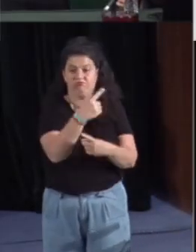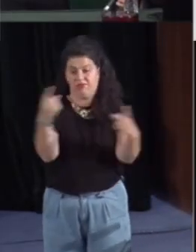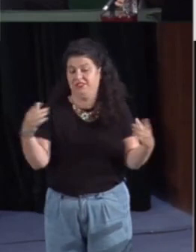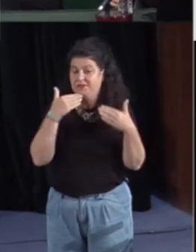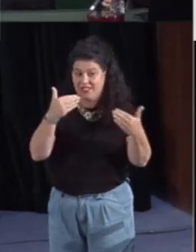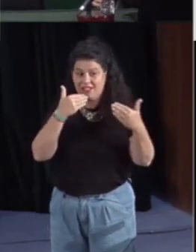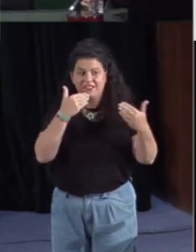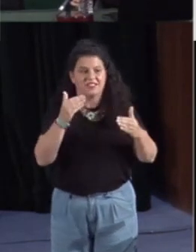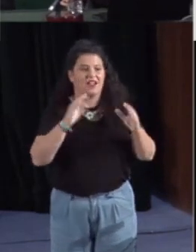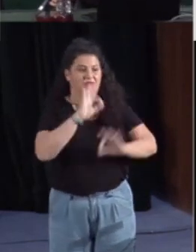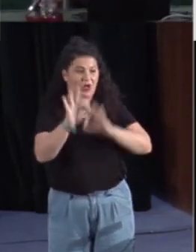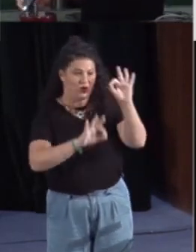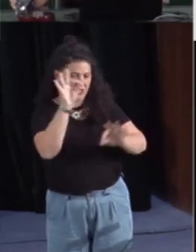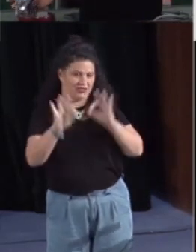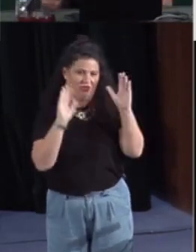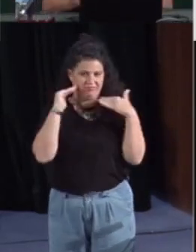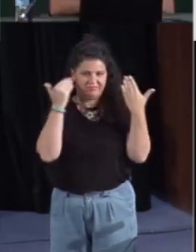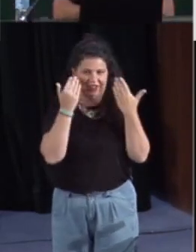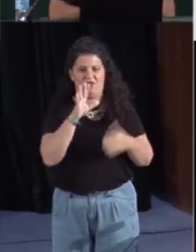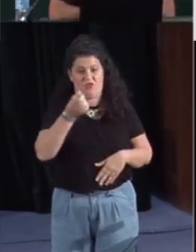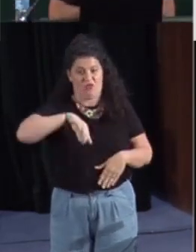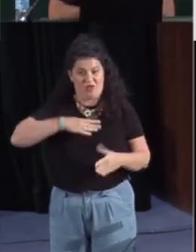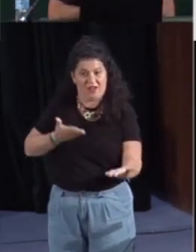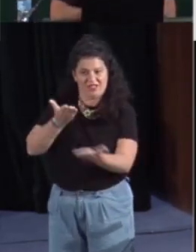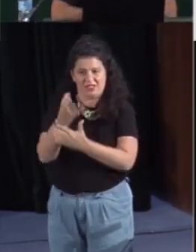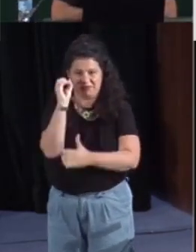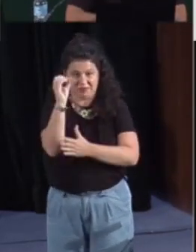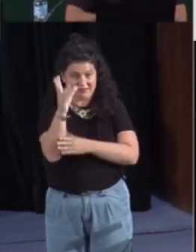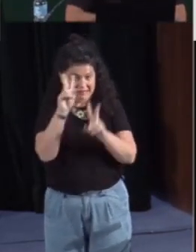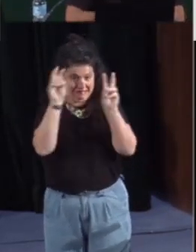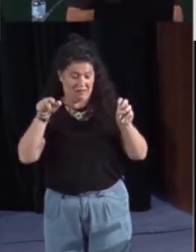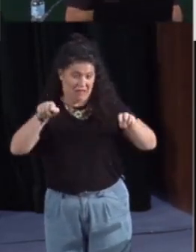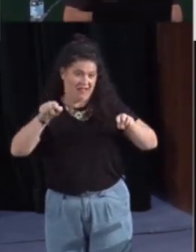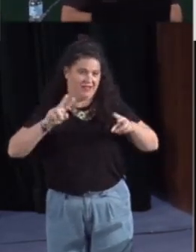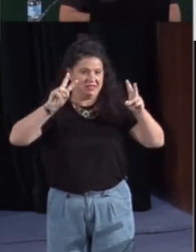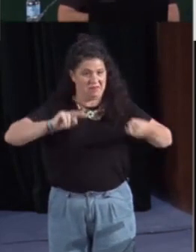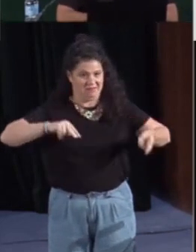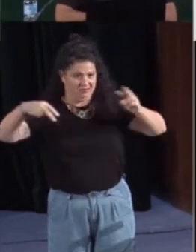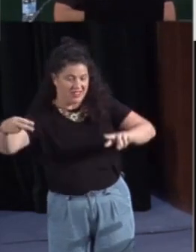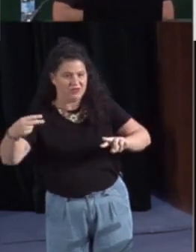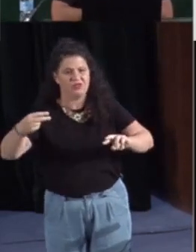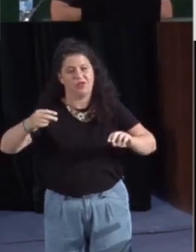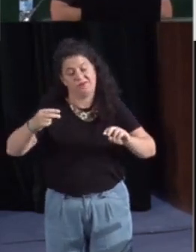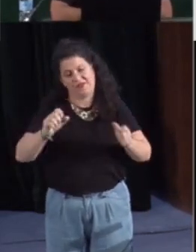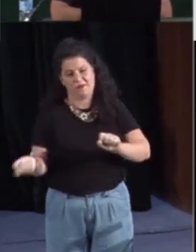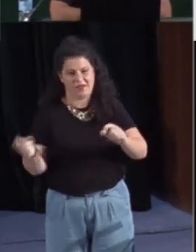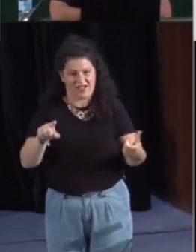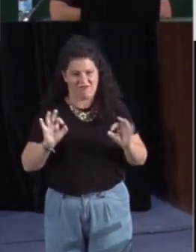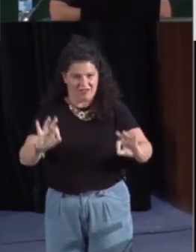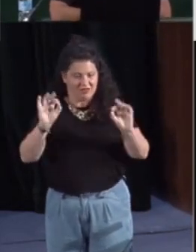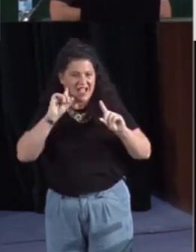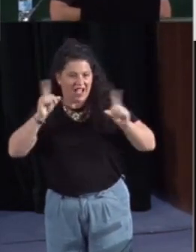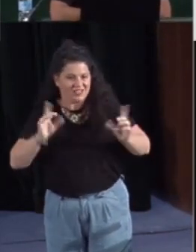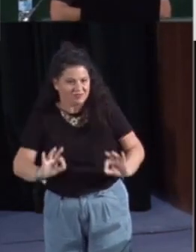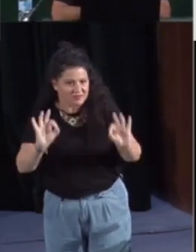primero es que nos gustaría agradecer a la organización del Congreso, a la CNLCE,